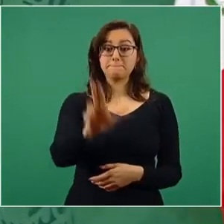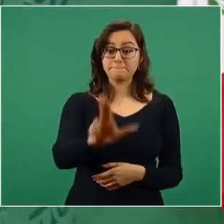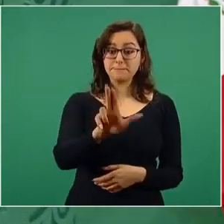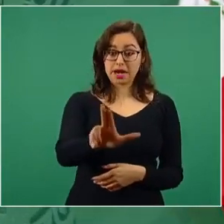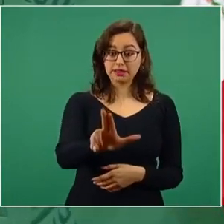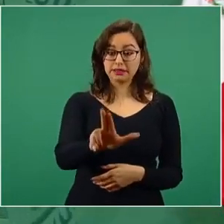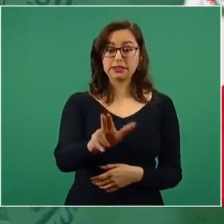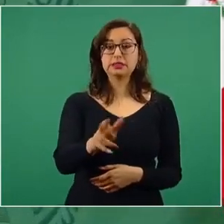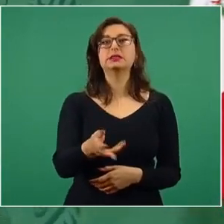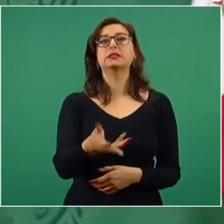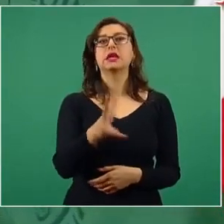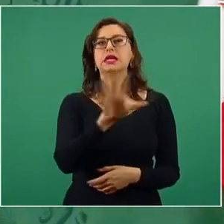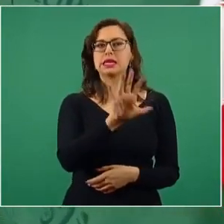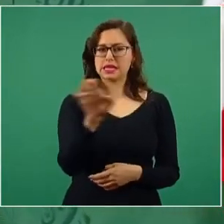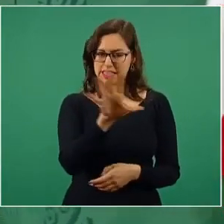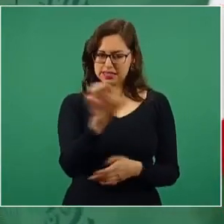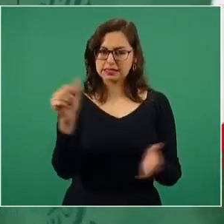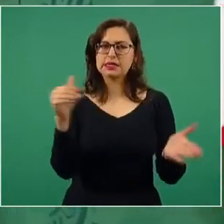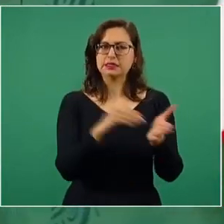alrededor de 500 mil